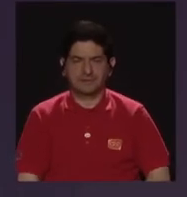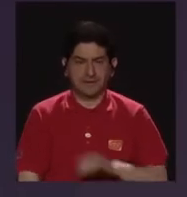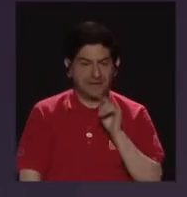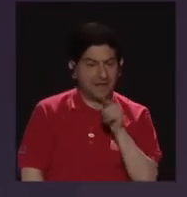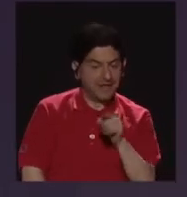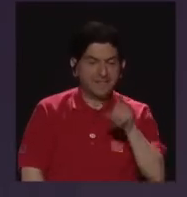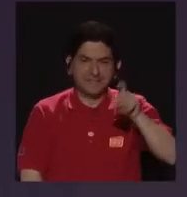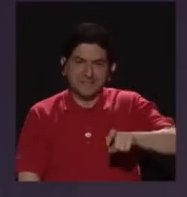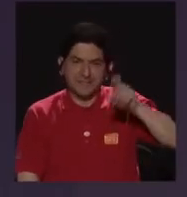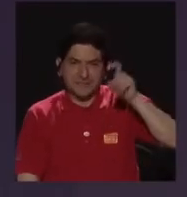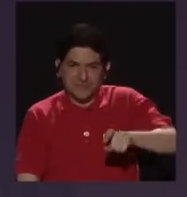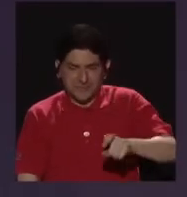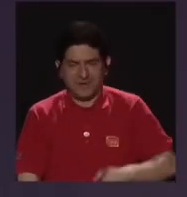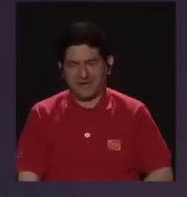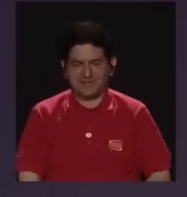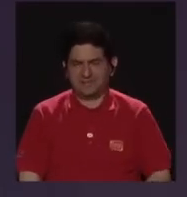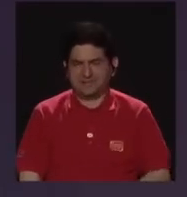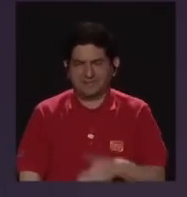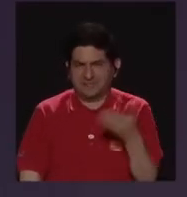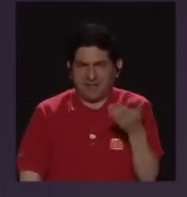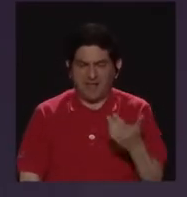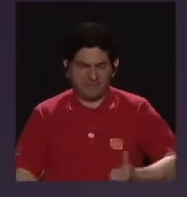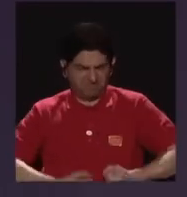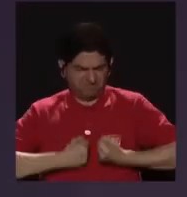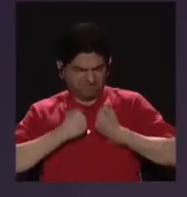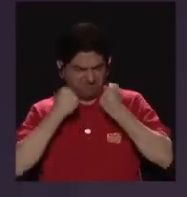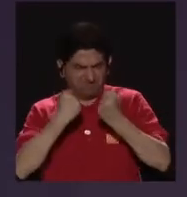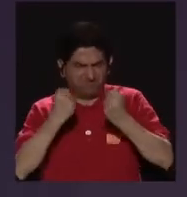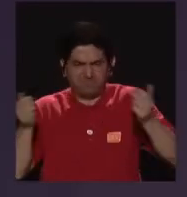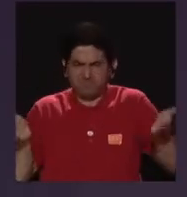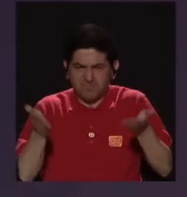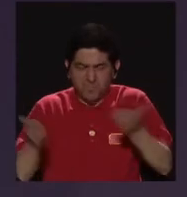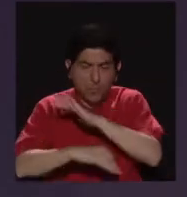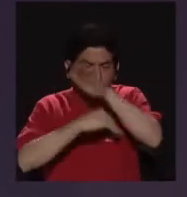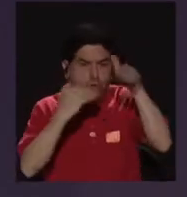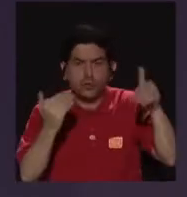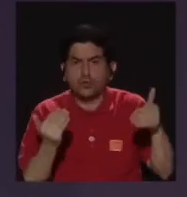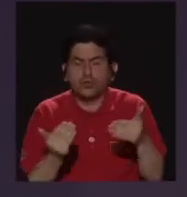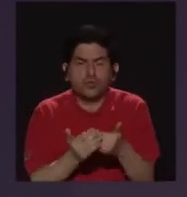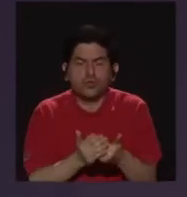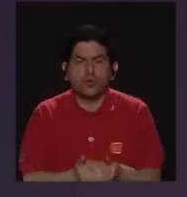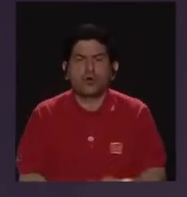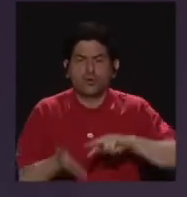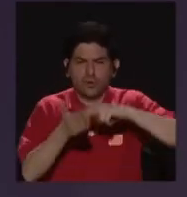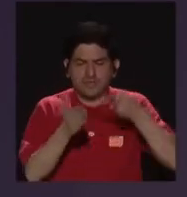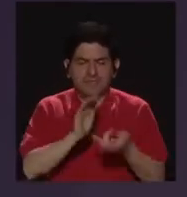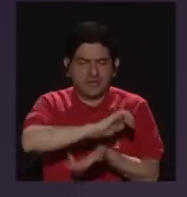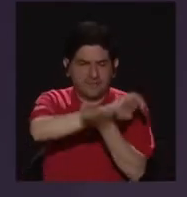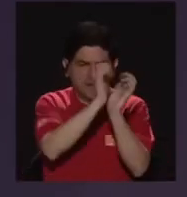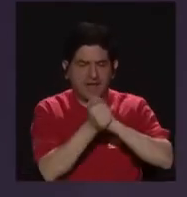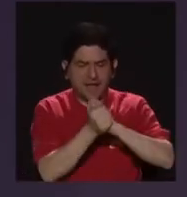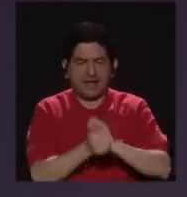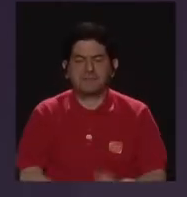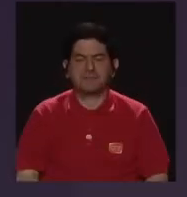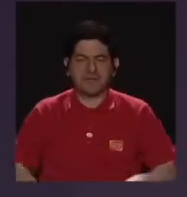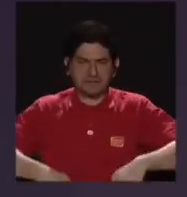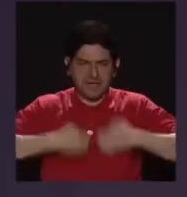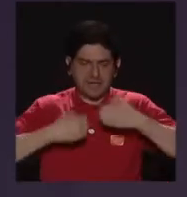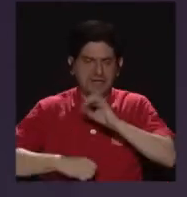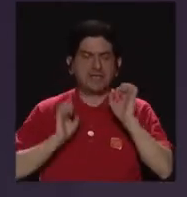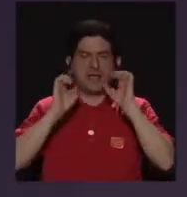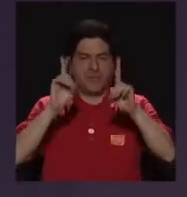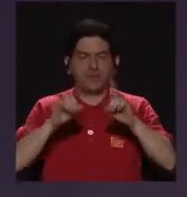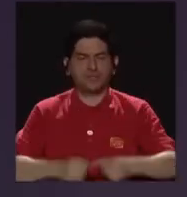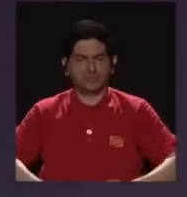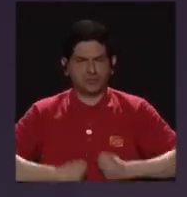debe ser fortalecido promocionado todo eso que genera cambios a nivel existencial y educativo debe